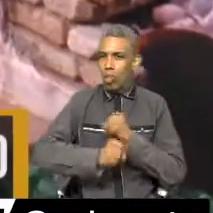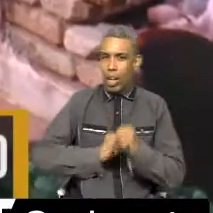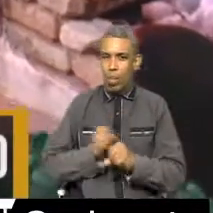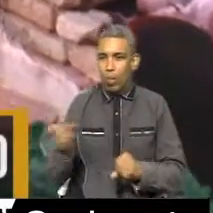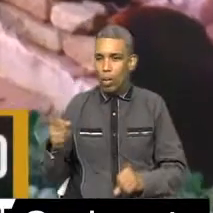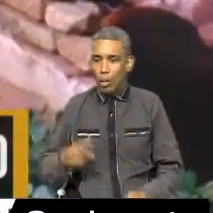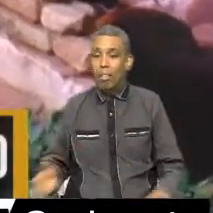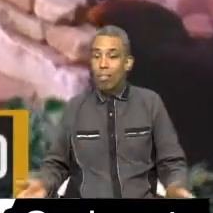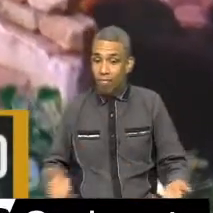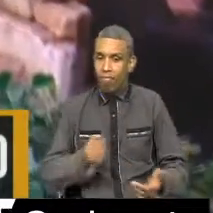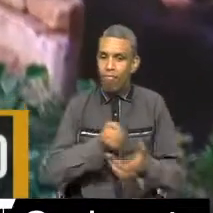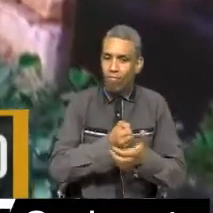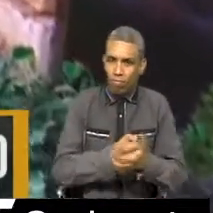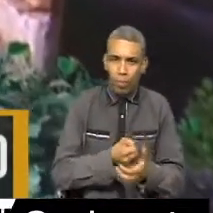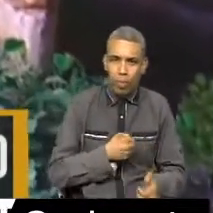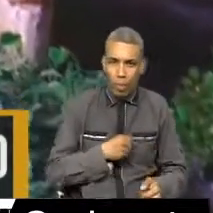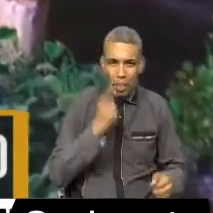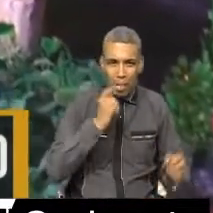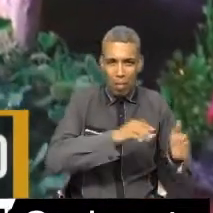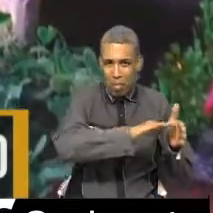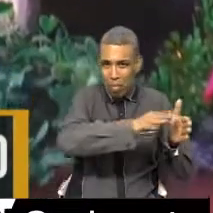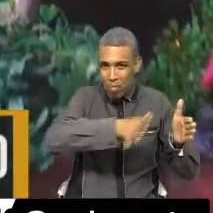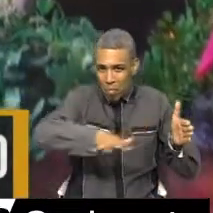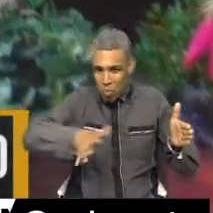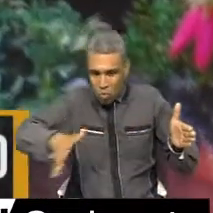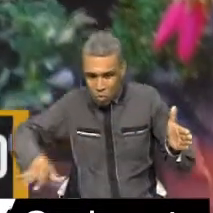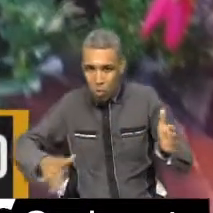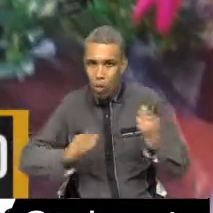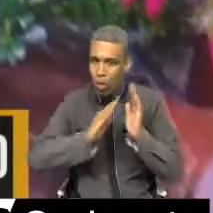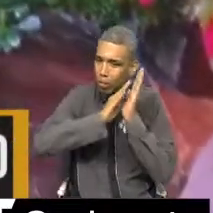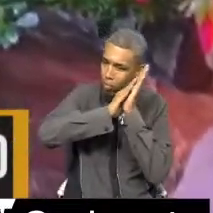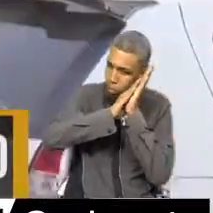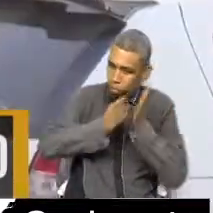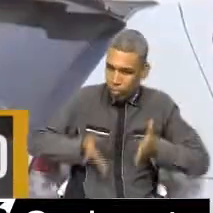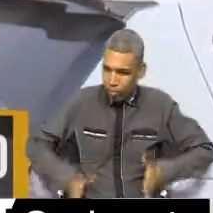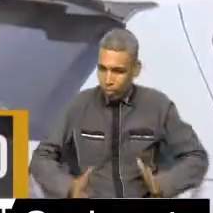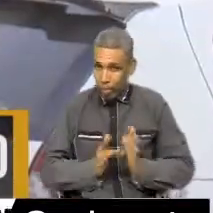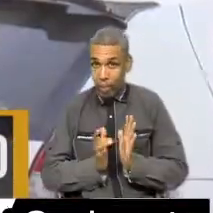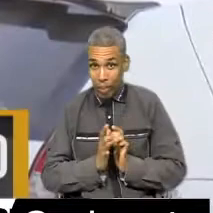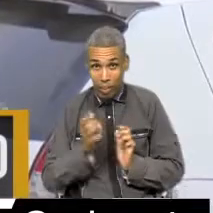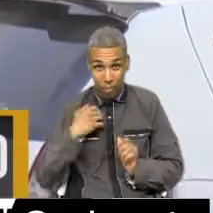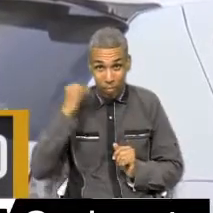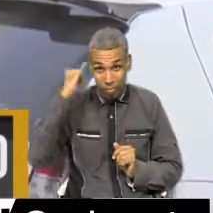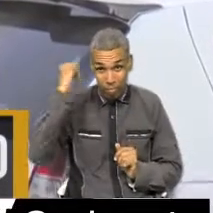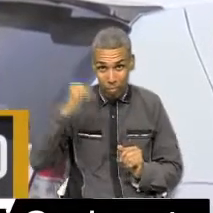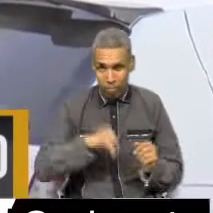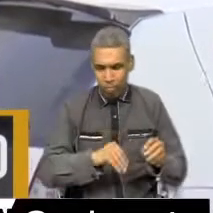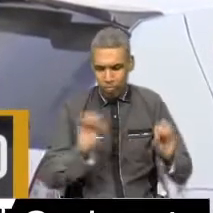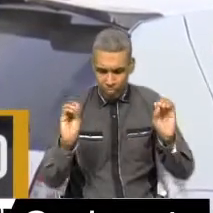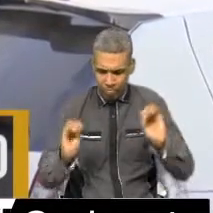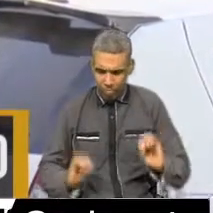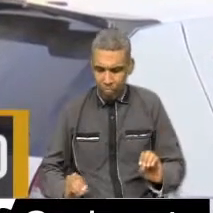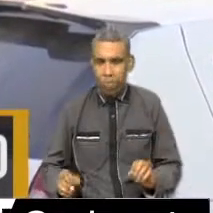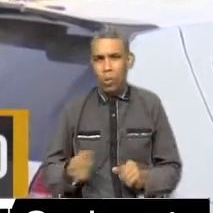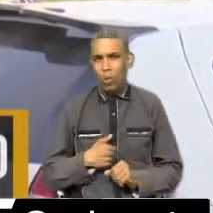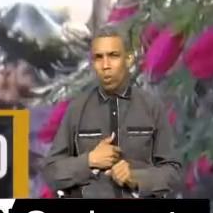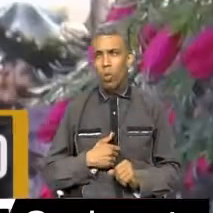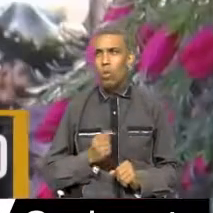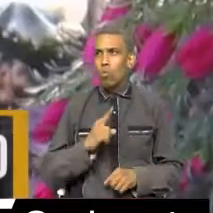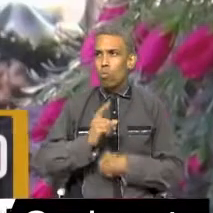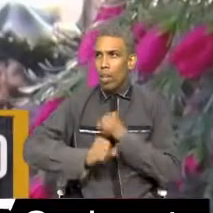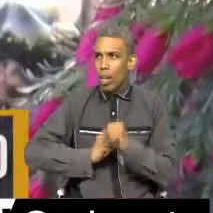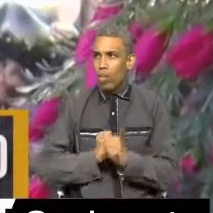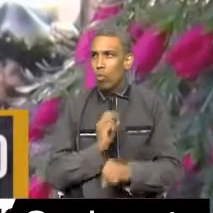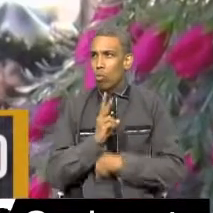Este pesebre que cada época es mejor gracias a su ingenio y creatividad. Aquí en Barranca Bermeja llevo haciéndolo hace 12 años.